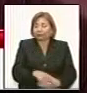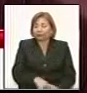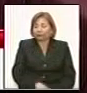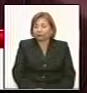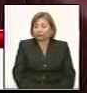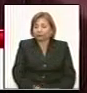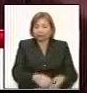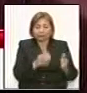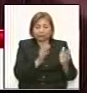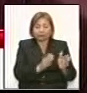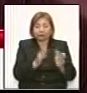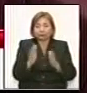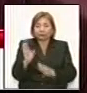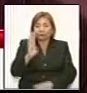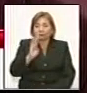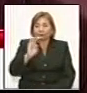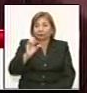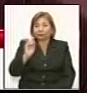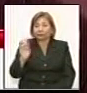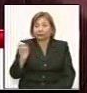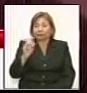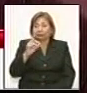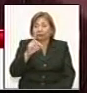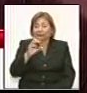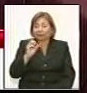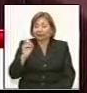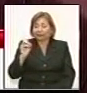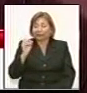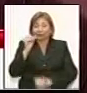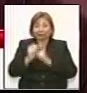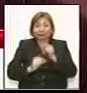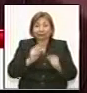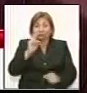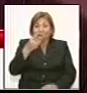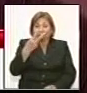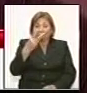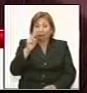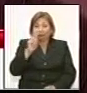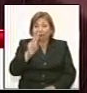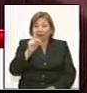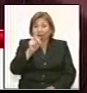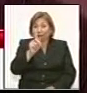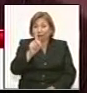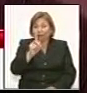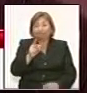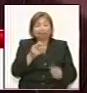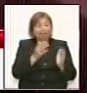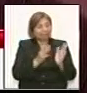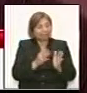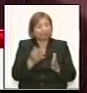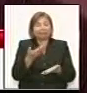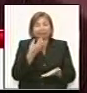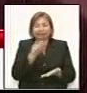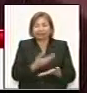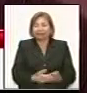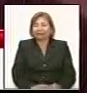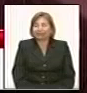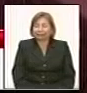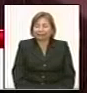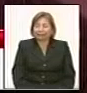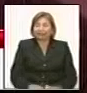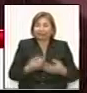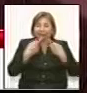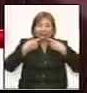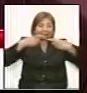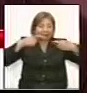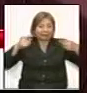Estamos preparándonos para el bicentenario de la independencia del Perú, que es el año 21. Evidentemente hay